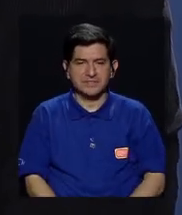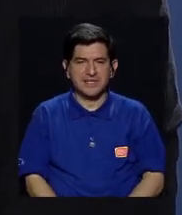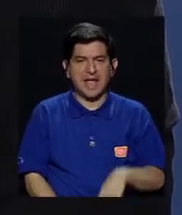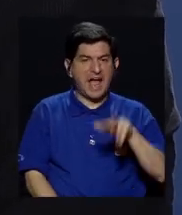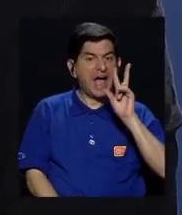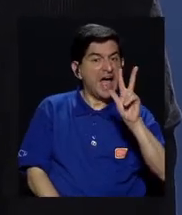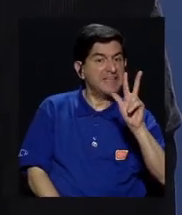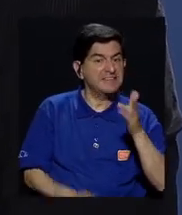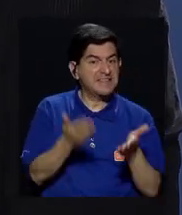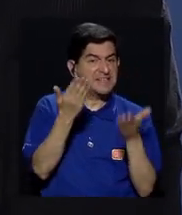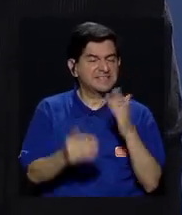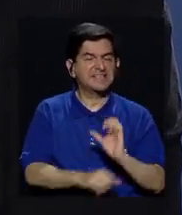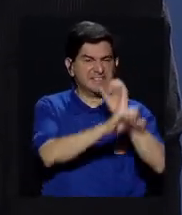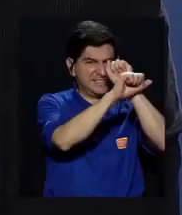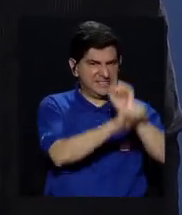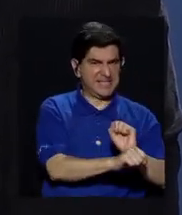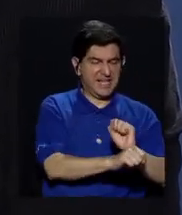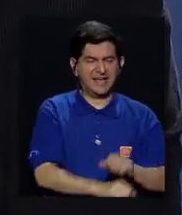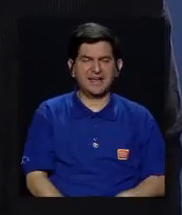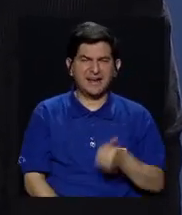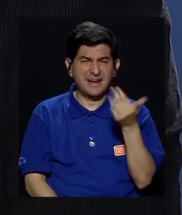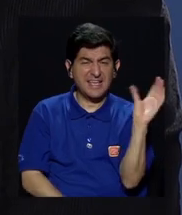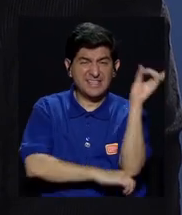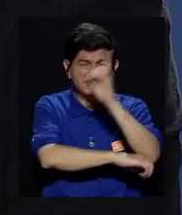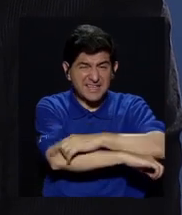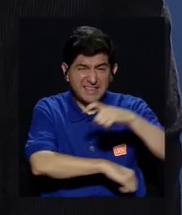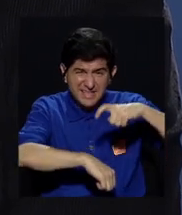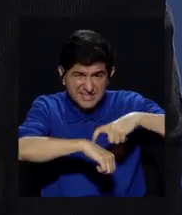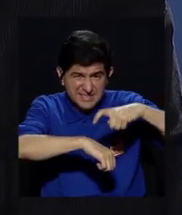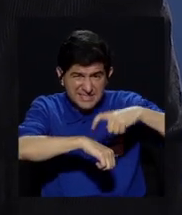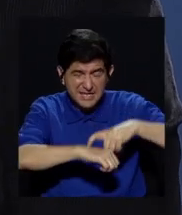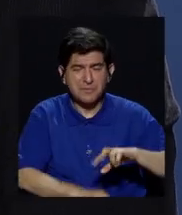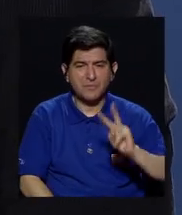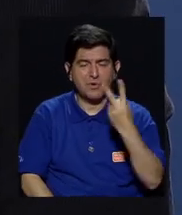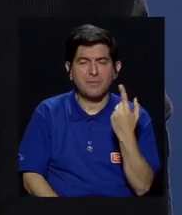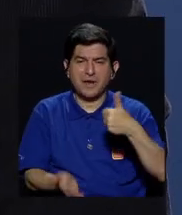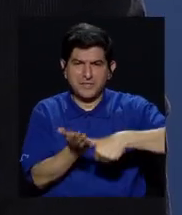se puede definir como conservador para meterse